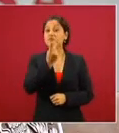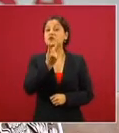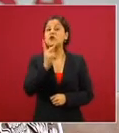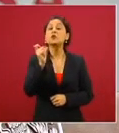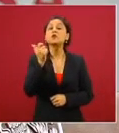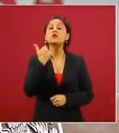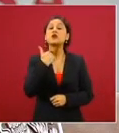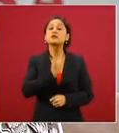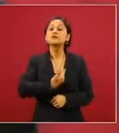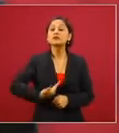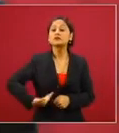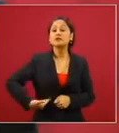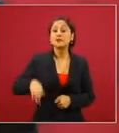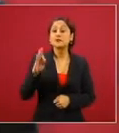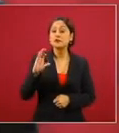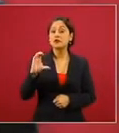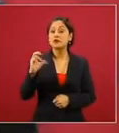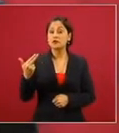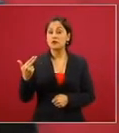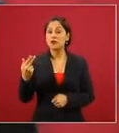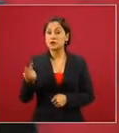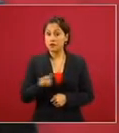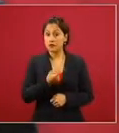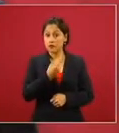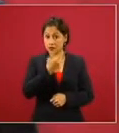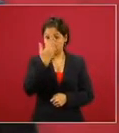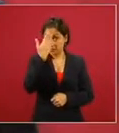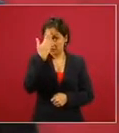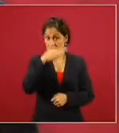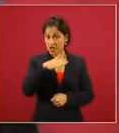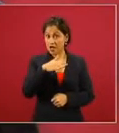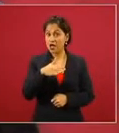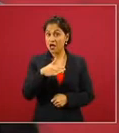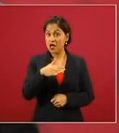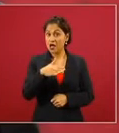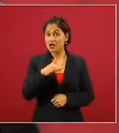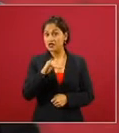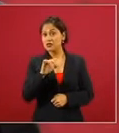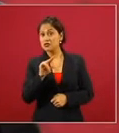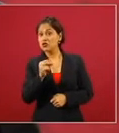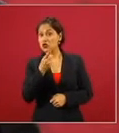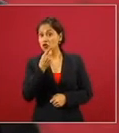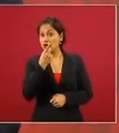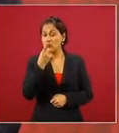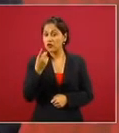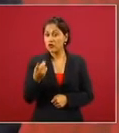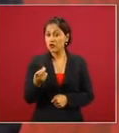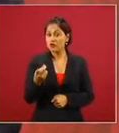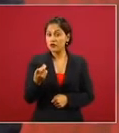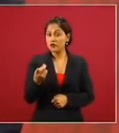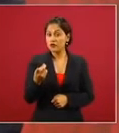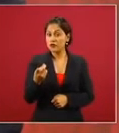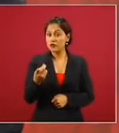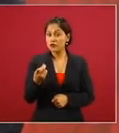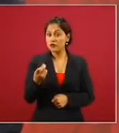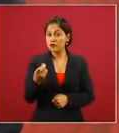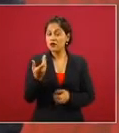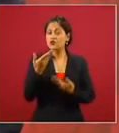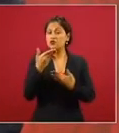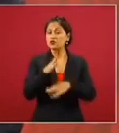Calderón sabía o no lo de la entrada de armas